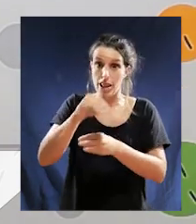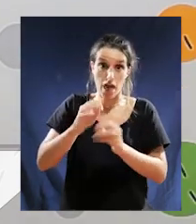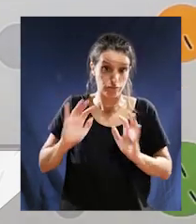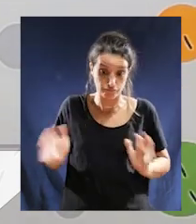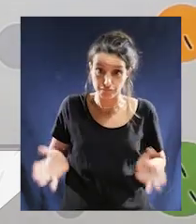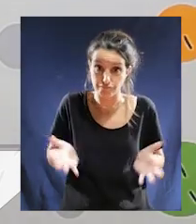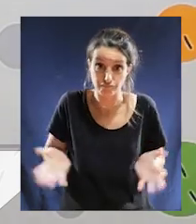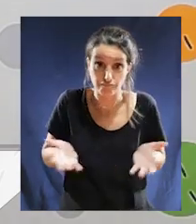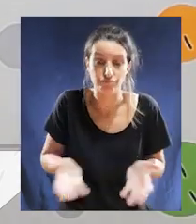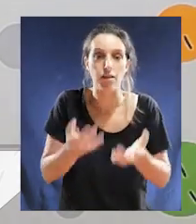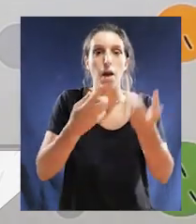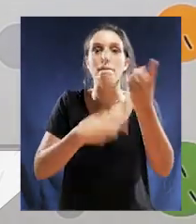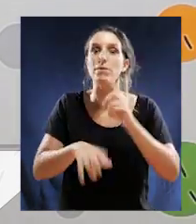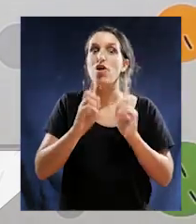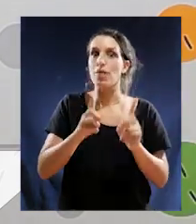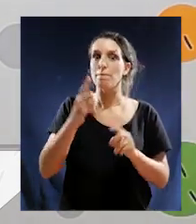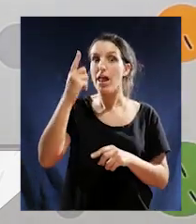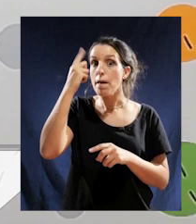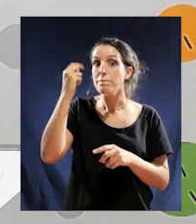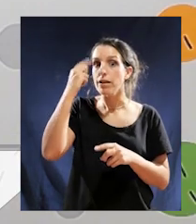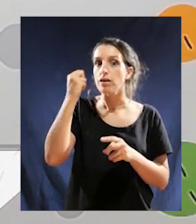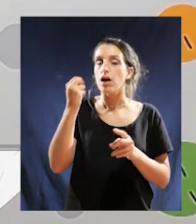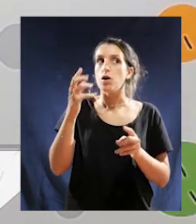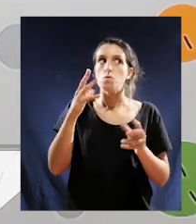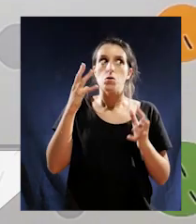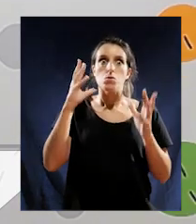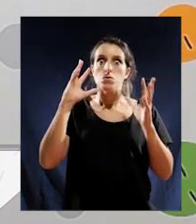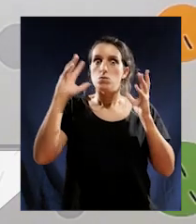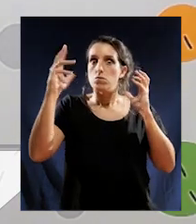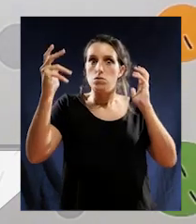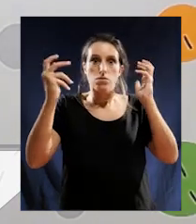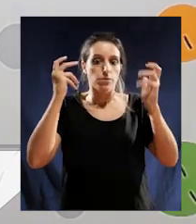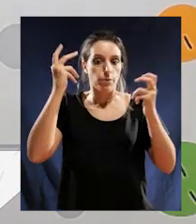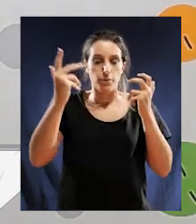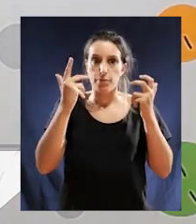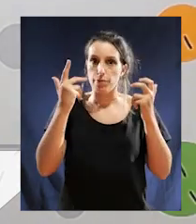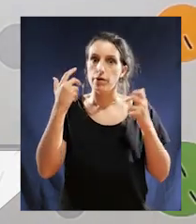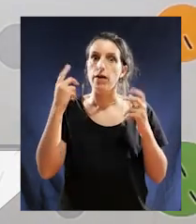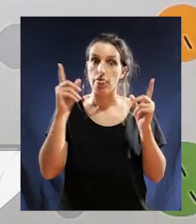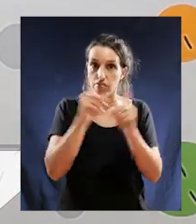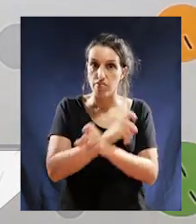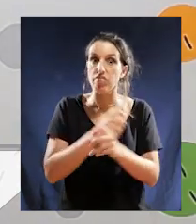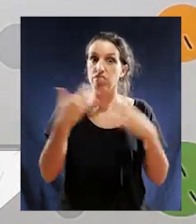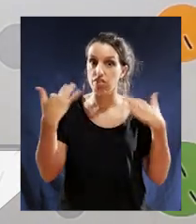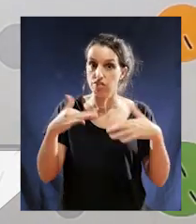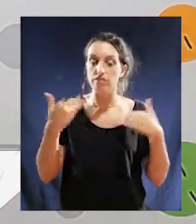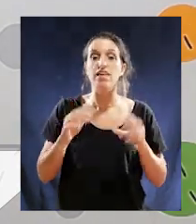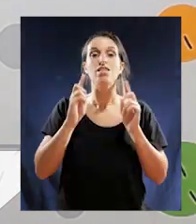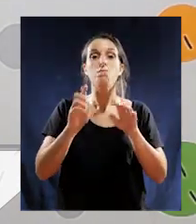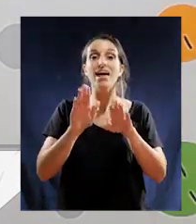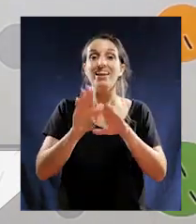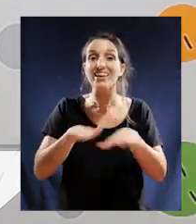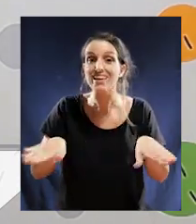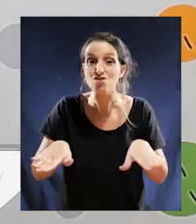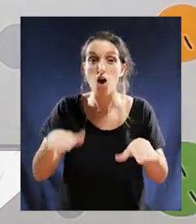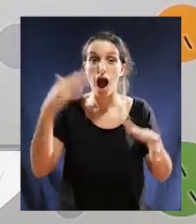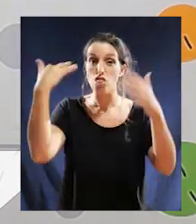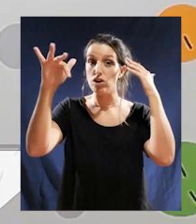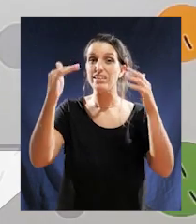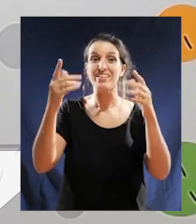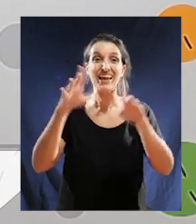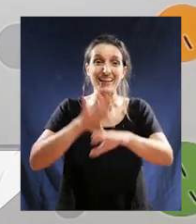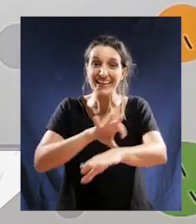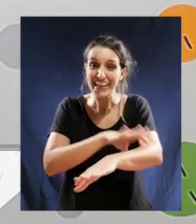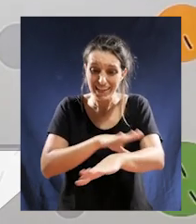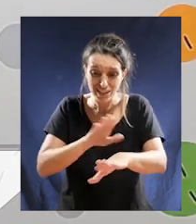familia siga adelante pero éste a su vez es una experiencia bastante agobiante entre otras cosas porque los niños los